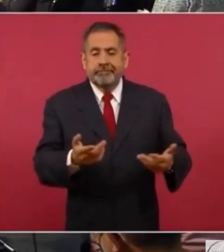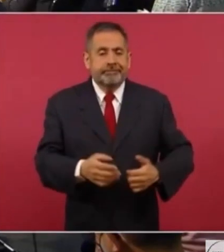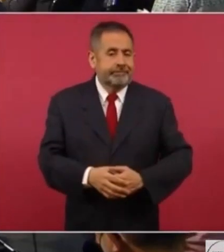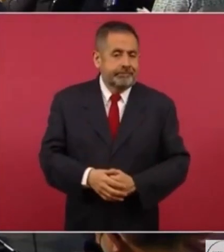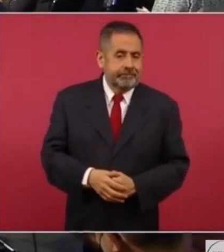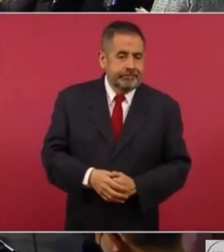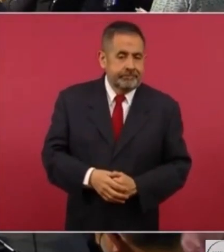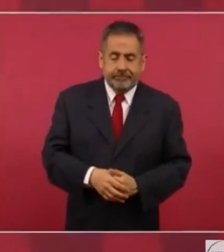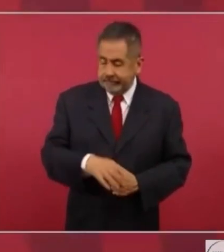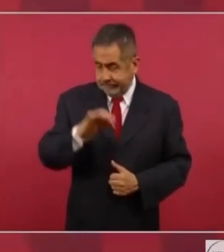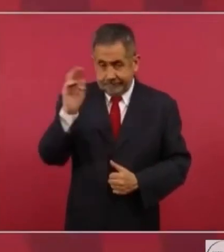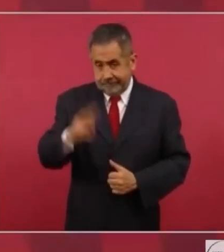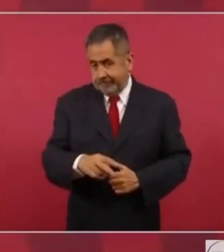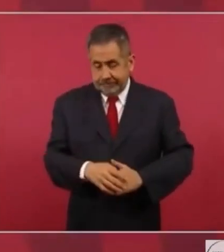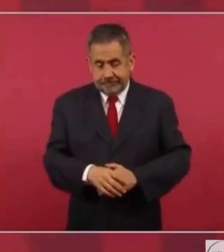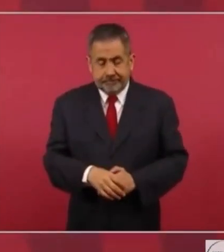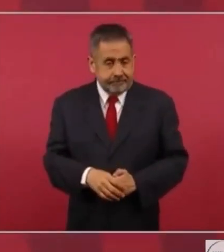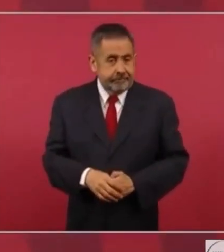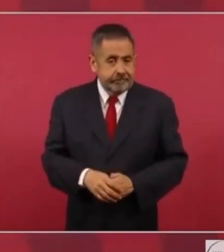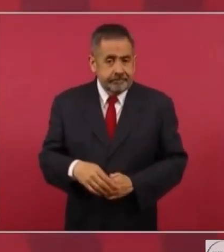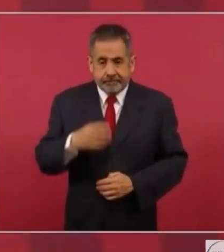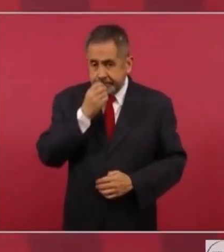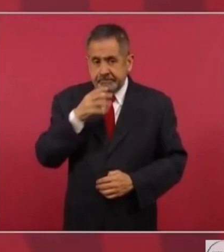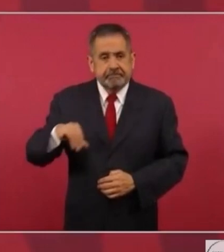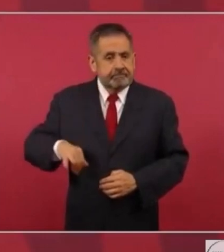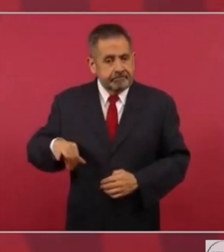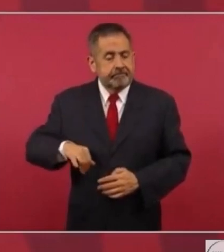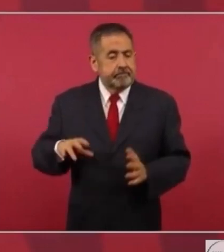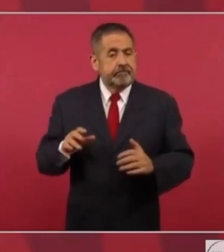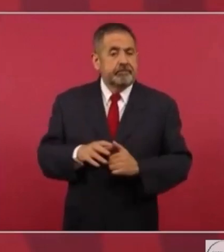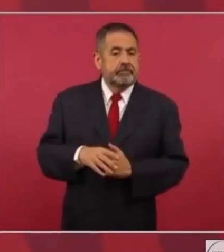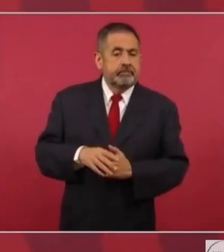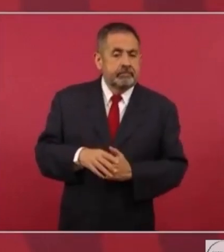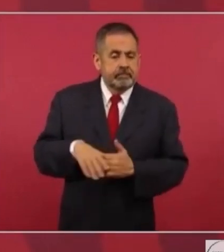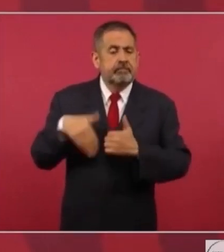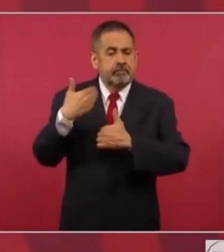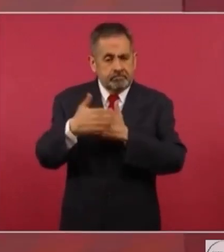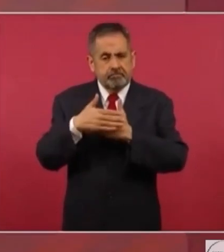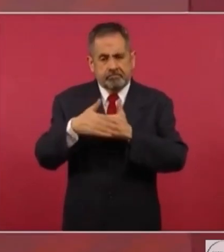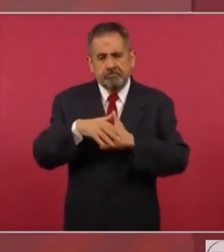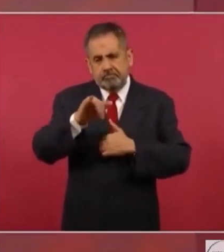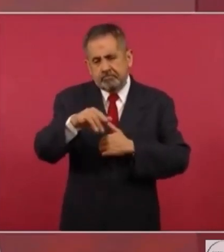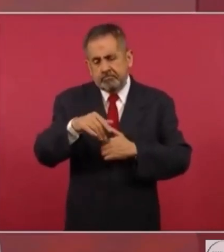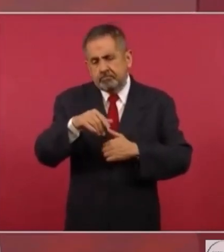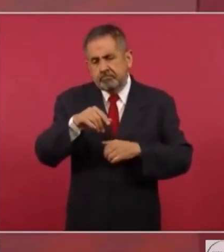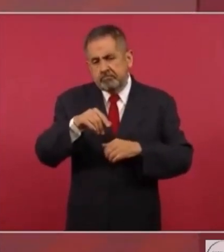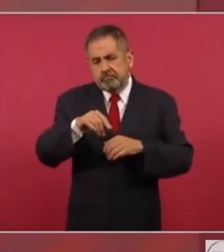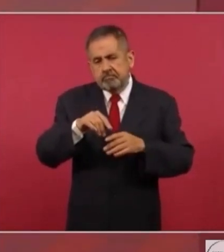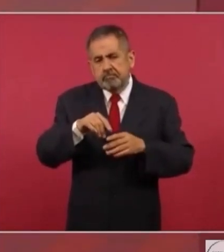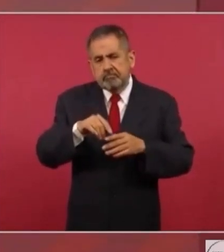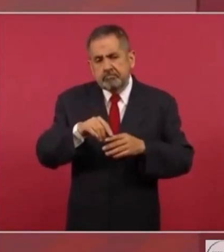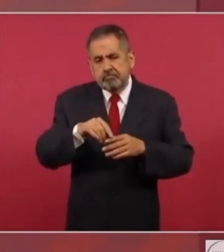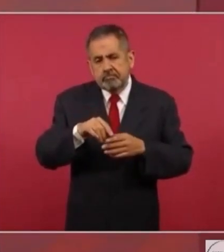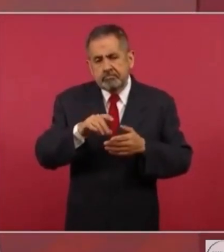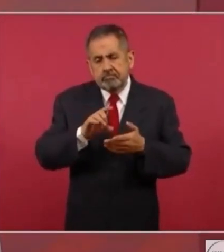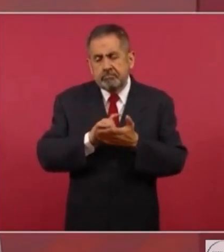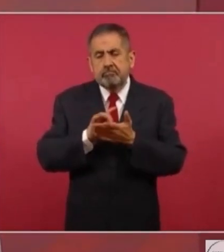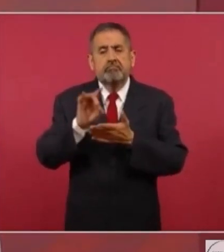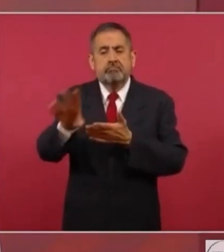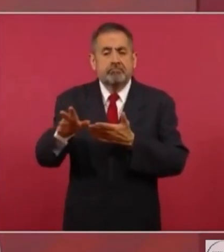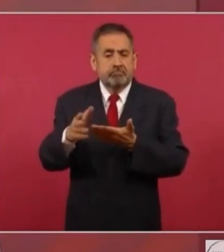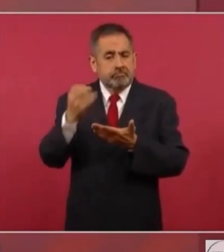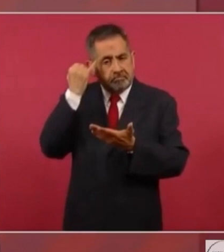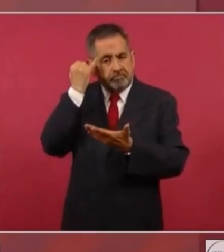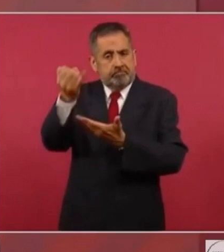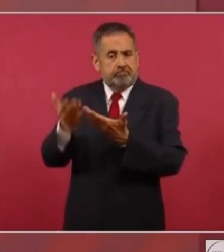Entonces, sí, está interesante y sí vamos a enviar esa iniciativa